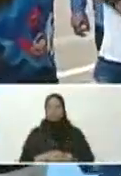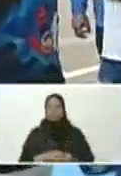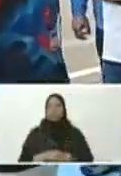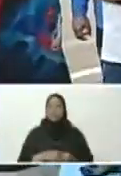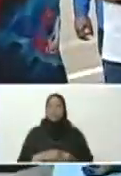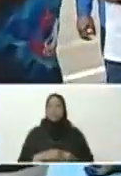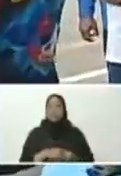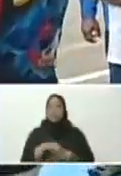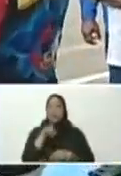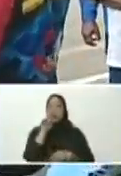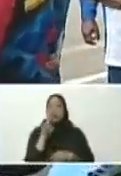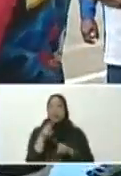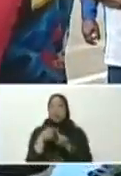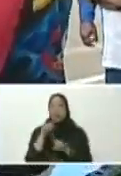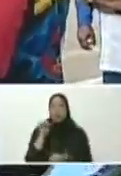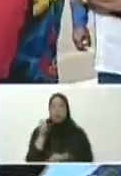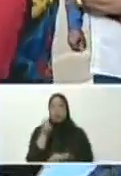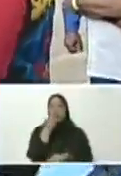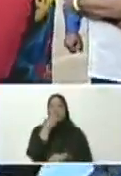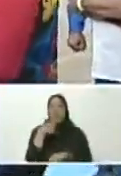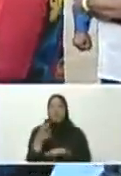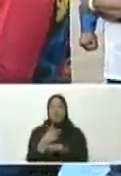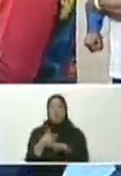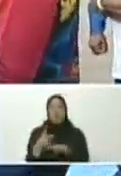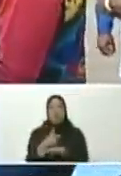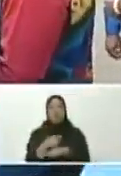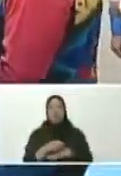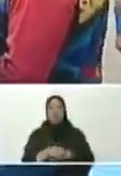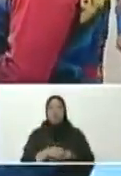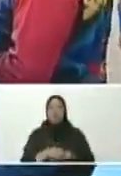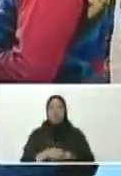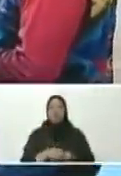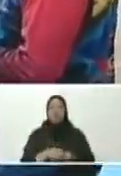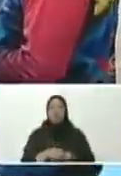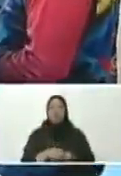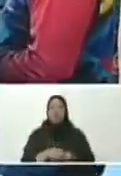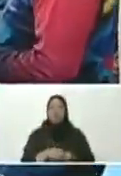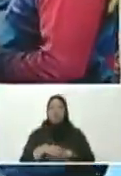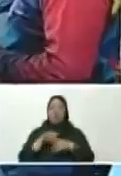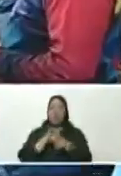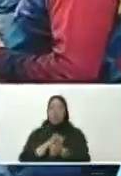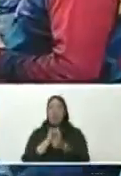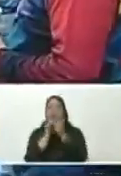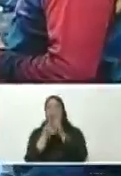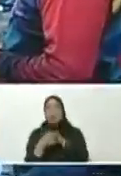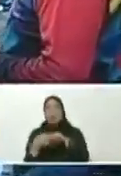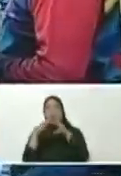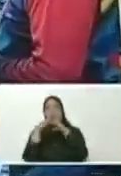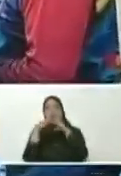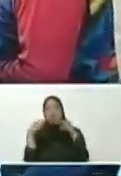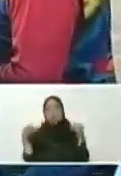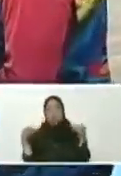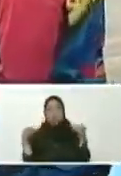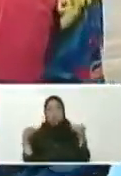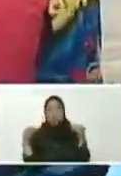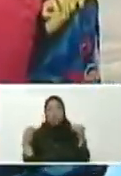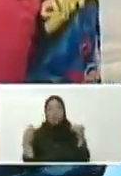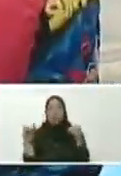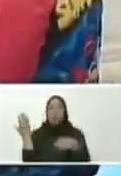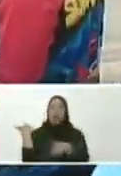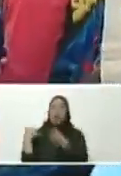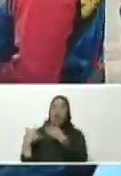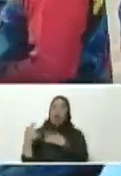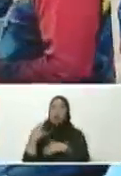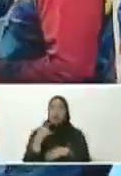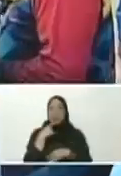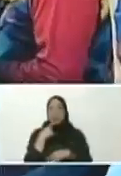del 1x10, el 1x10 del buen gobierno vino a cambiarlo todo. Así mismo, y siguiendo los nuevos estructura pasos del lenta.